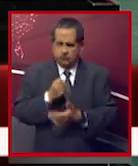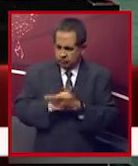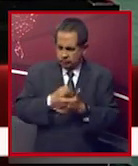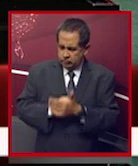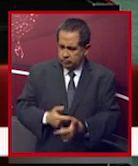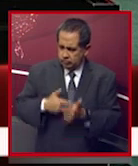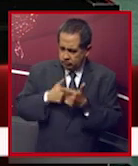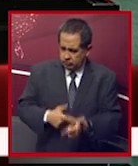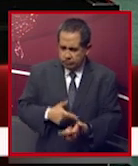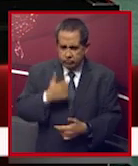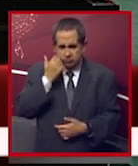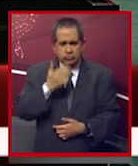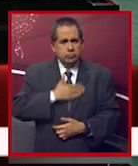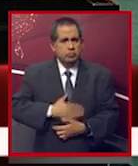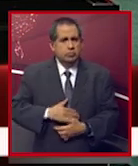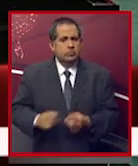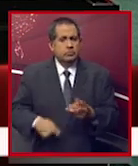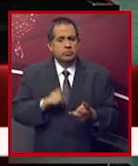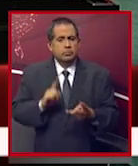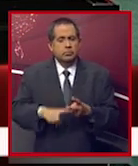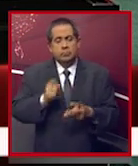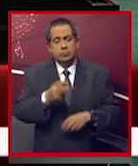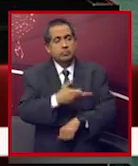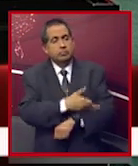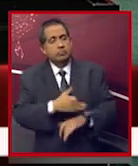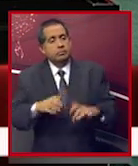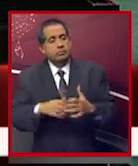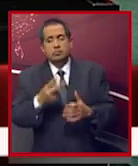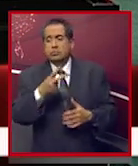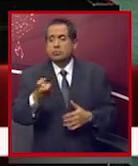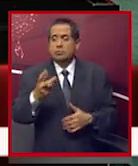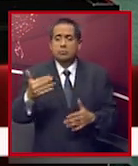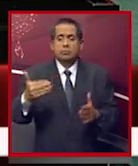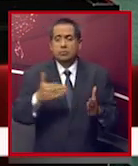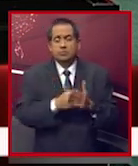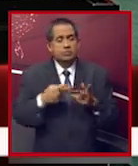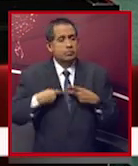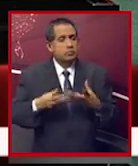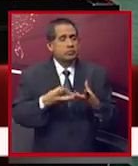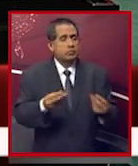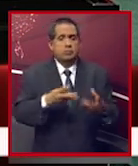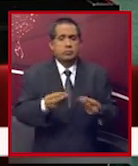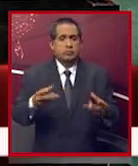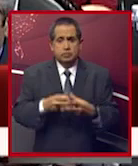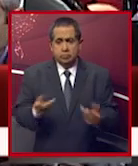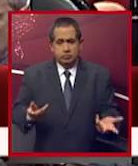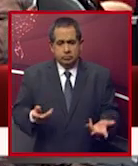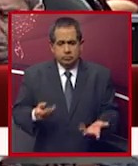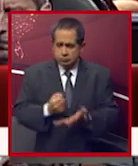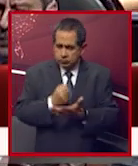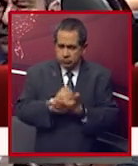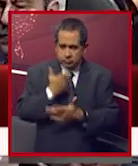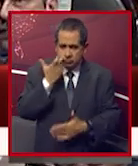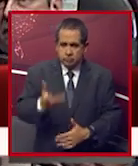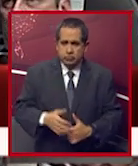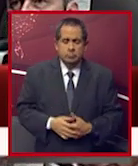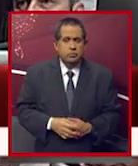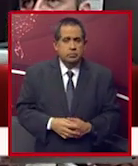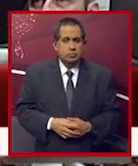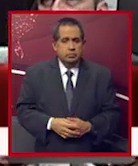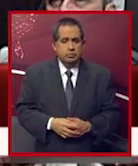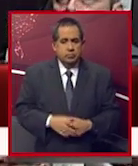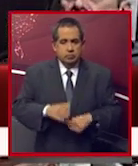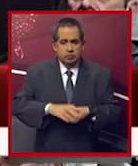a la exigencia de los familiares de los más de 250,000 desaparecidos. Recordó que no se